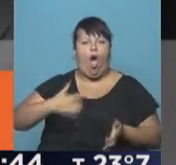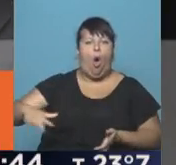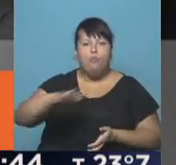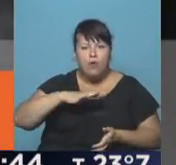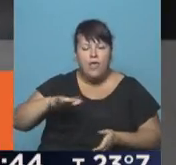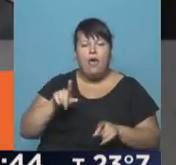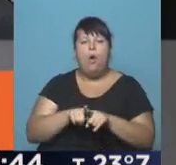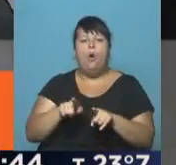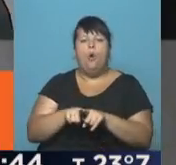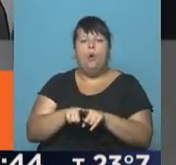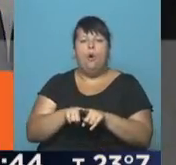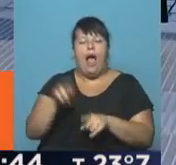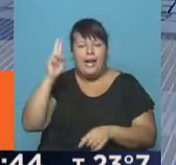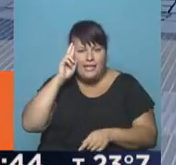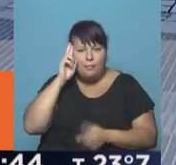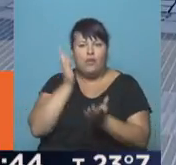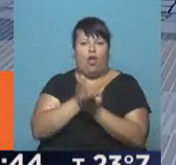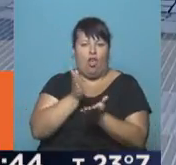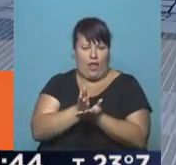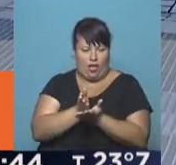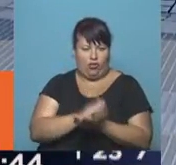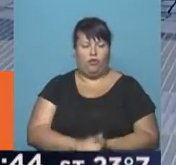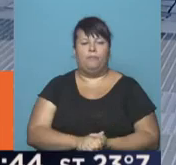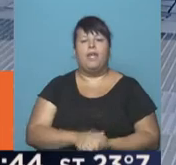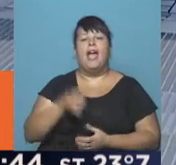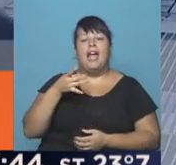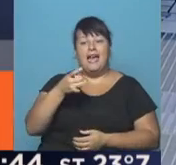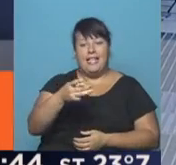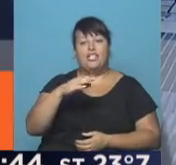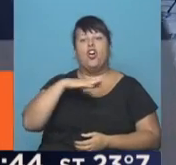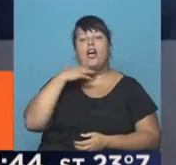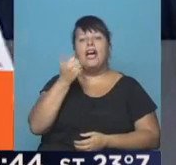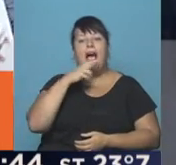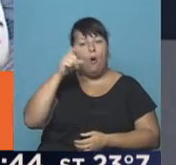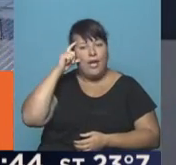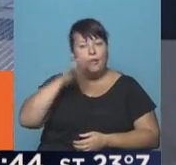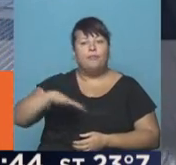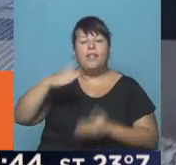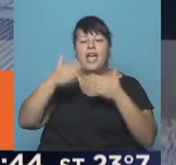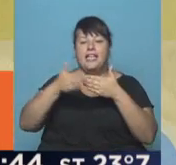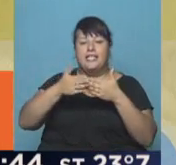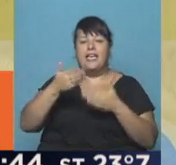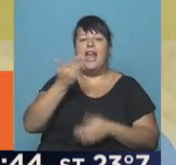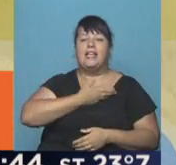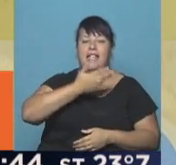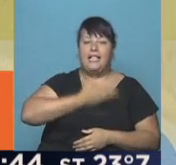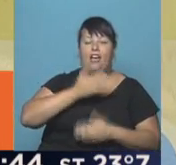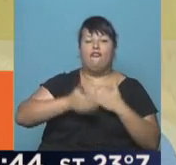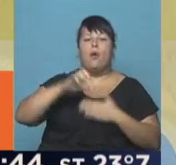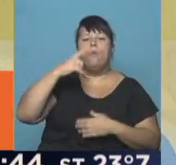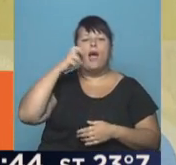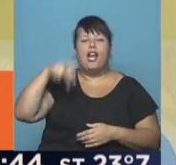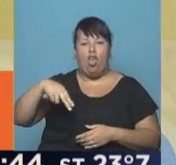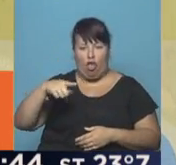en términos del respeto a los derechos. La estación Carlos Jáuregui está ubicada en la esquina de Santa Fe y